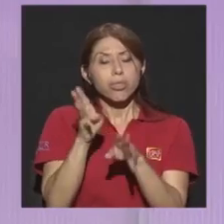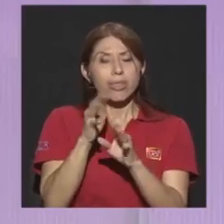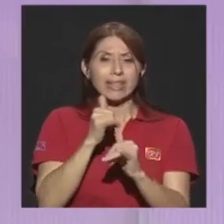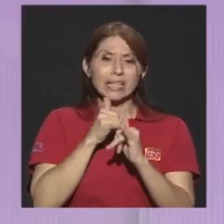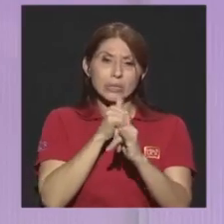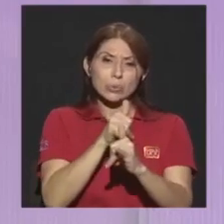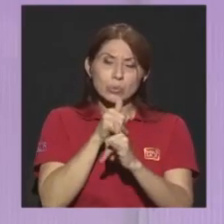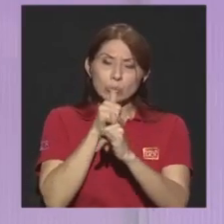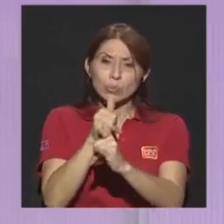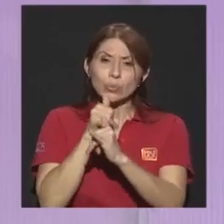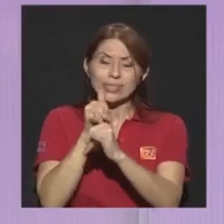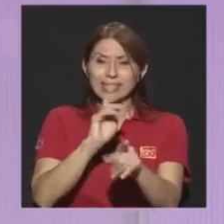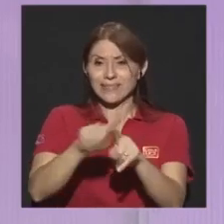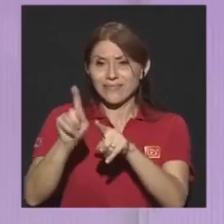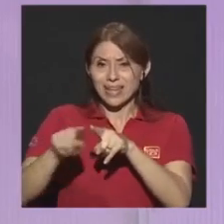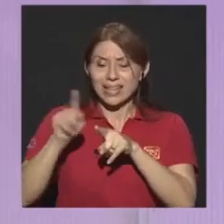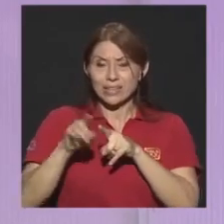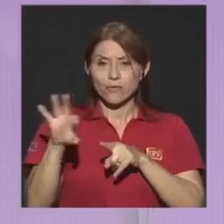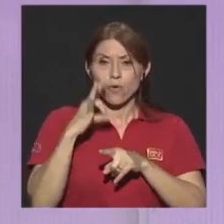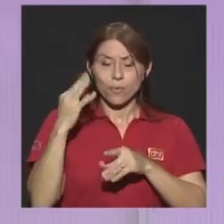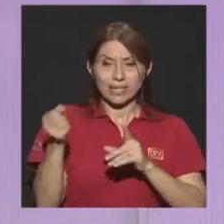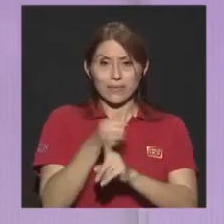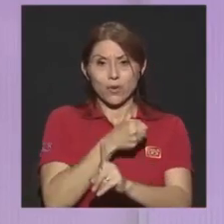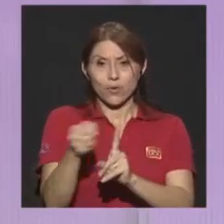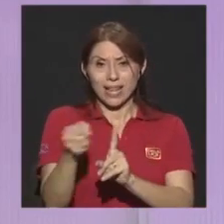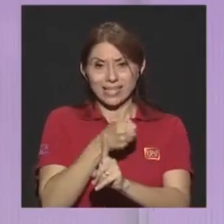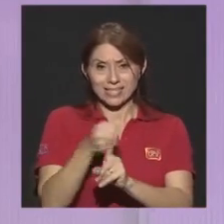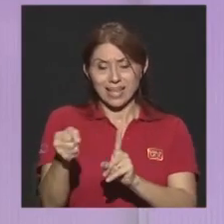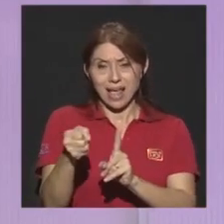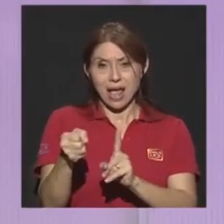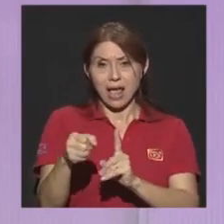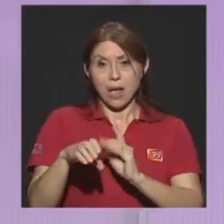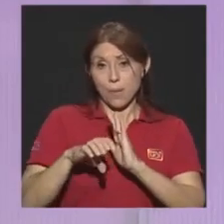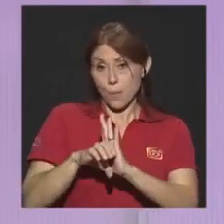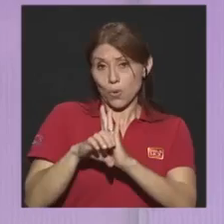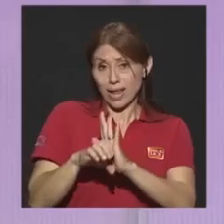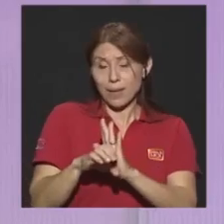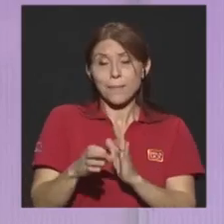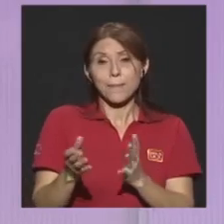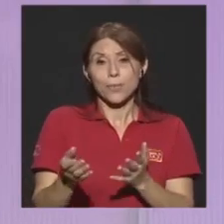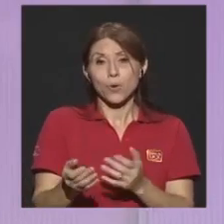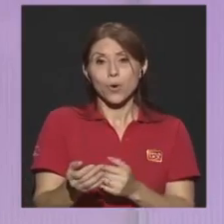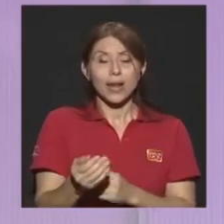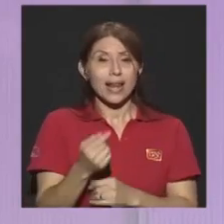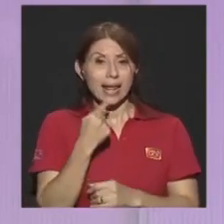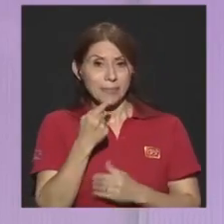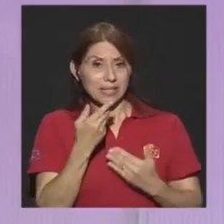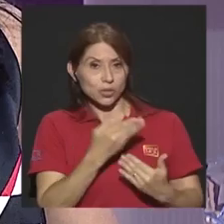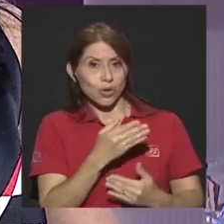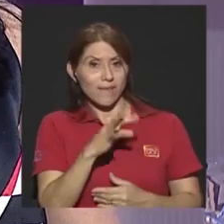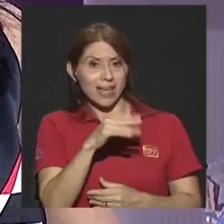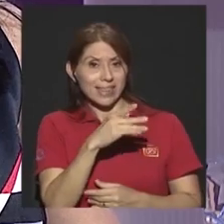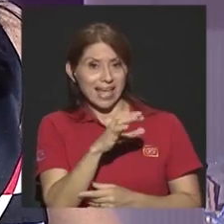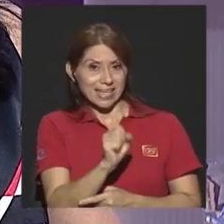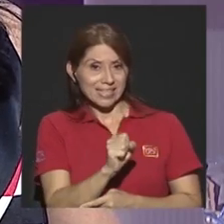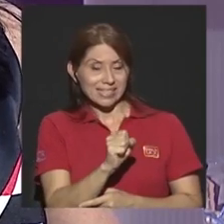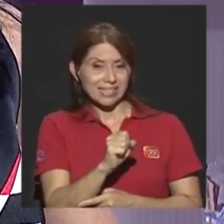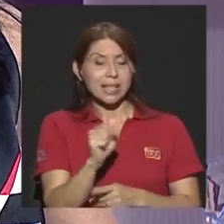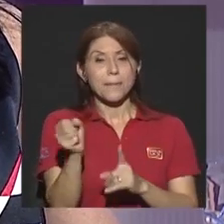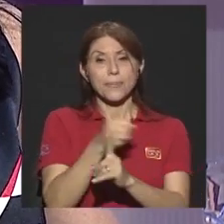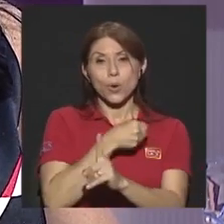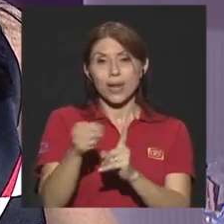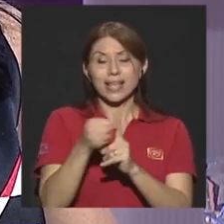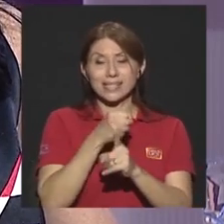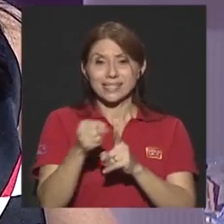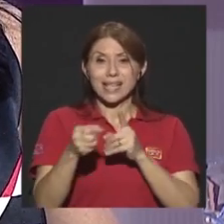de formas de violencia que algunas, por ejemplo, como es el caso de la que mencionaba Thais, la violencia mediática, no